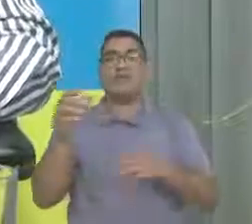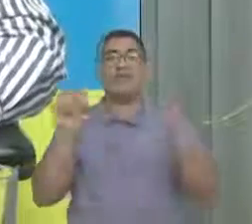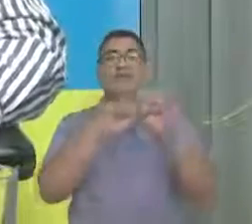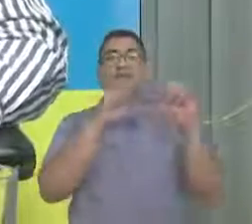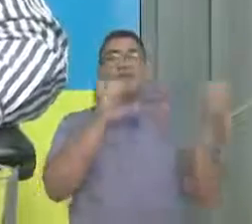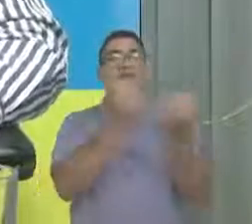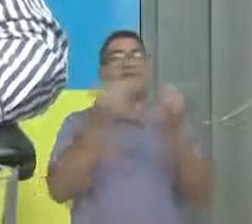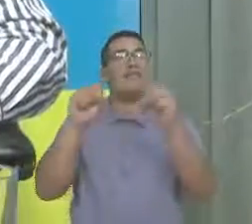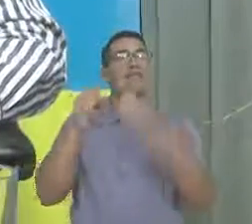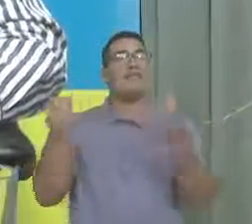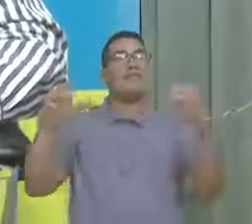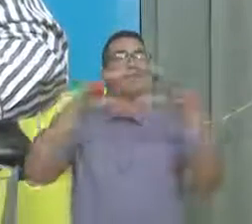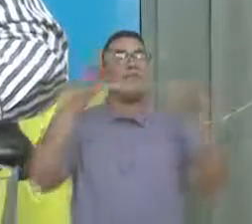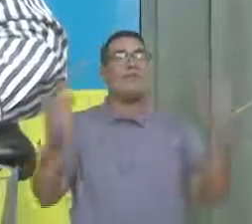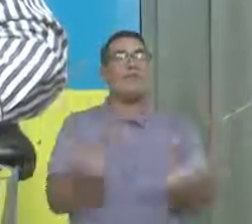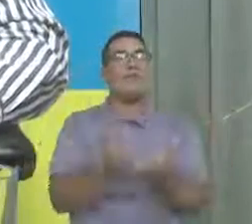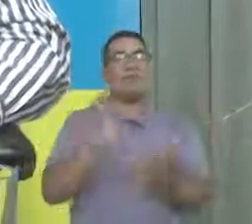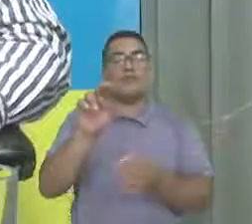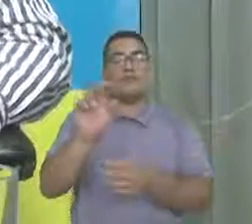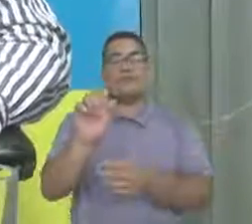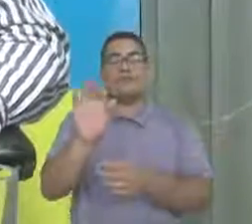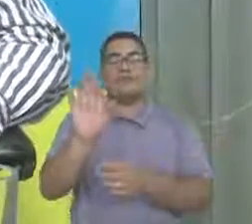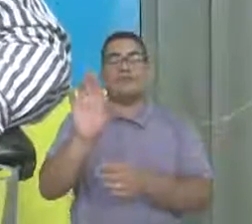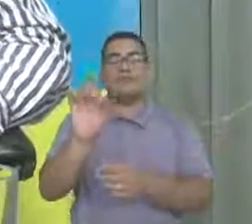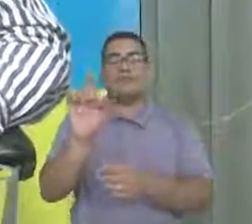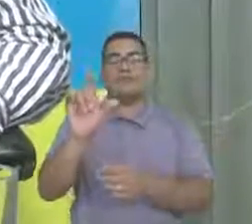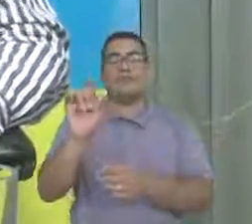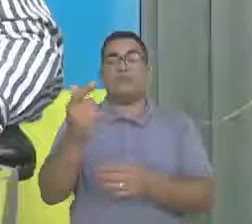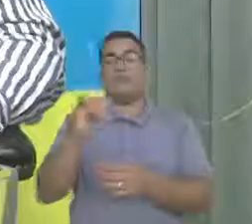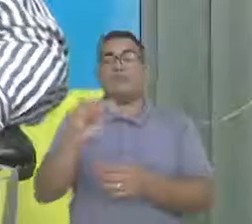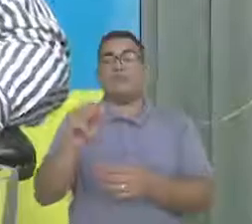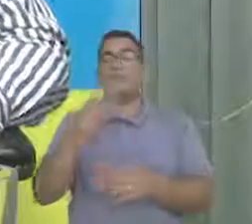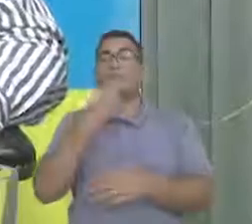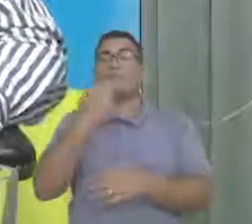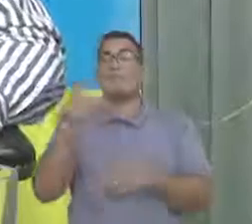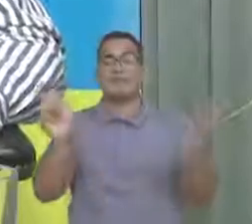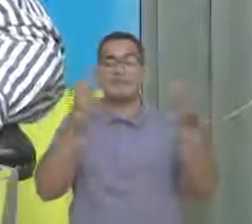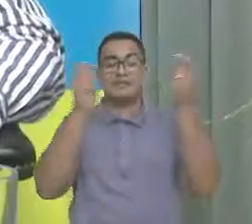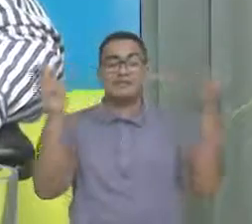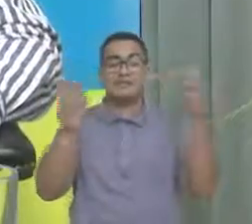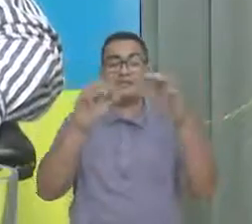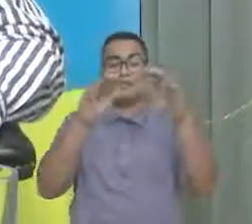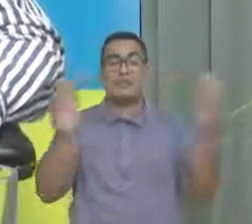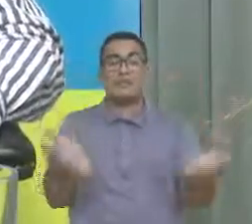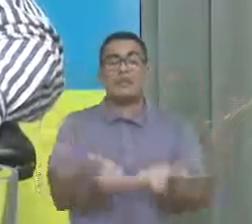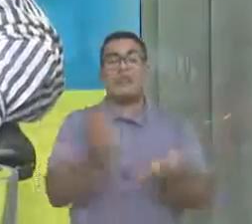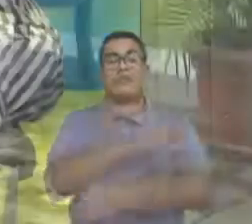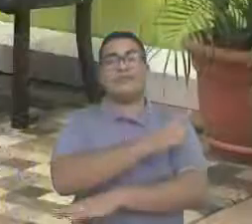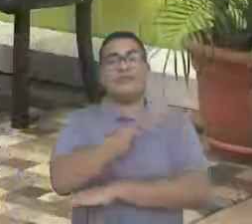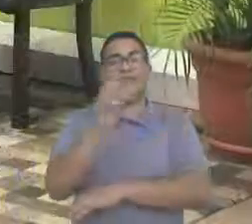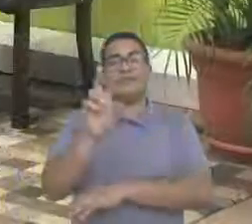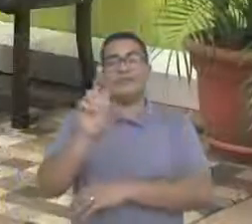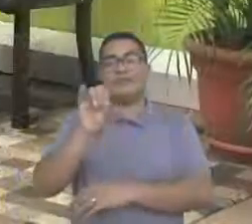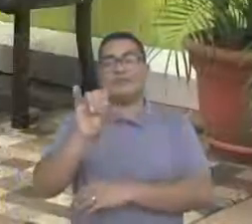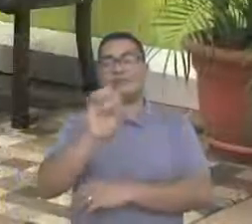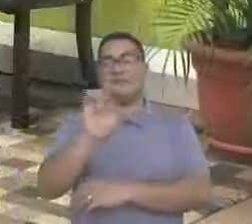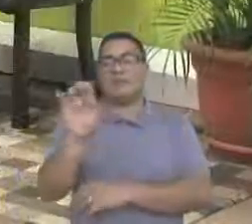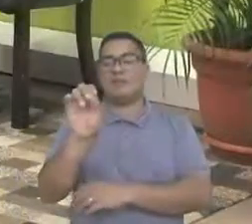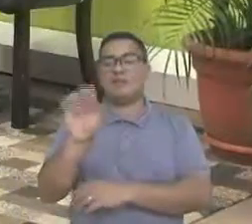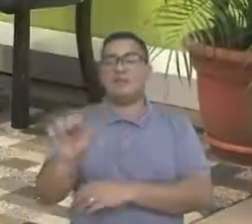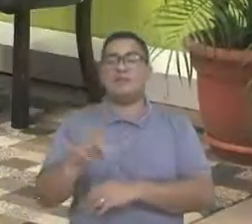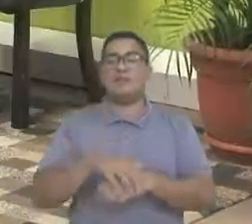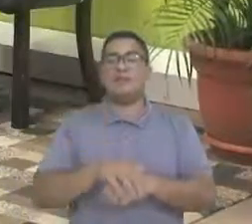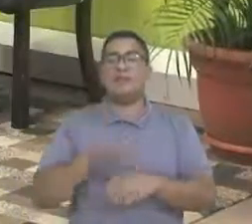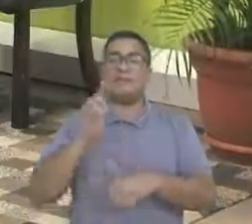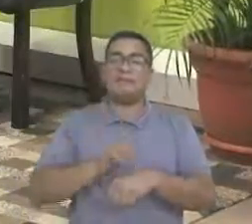nefrología, acordaron celebrar el Día Mundial del Riñón. Tenemos como invitado al doctor Jesse Rizzo, quien